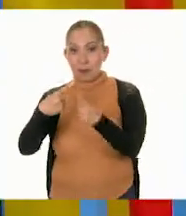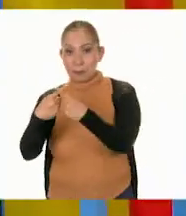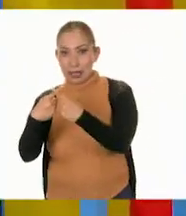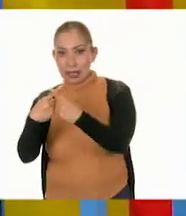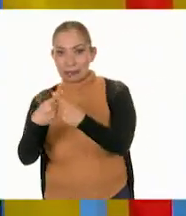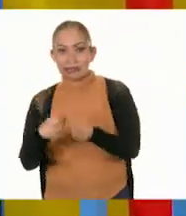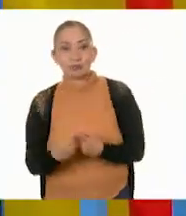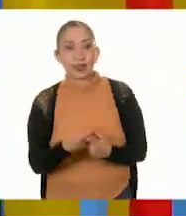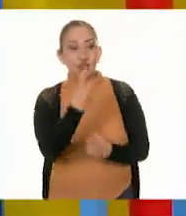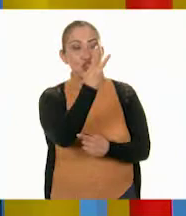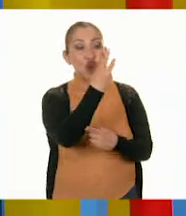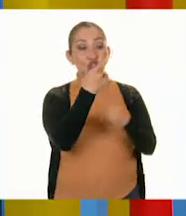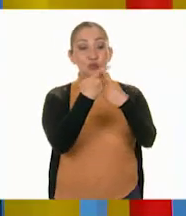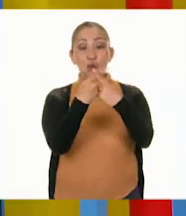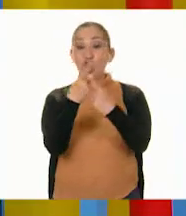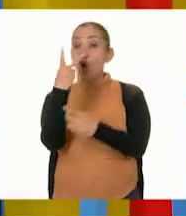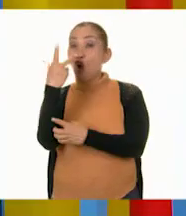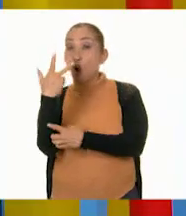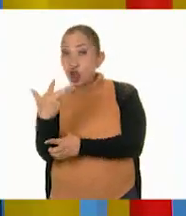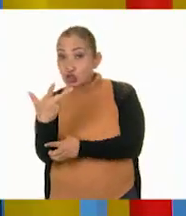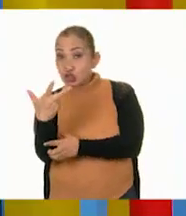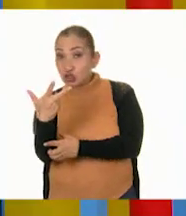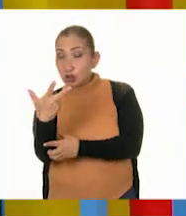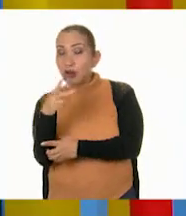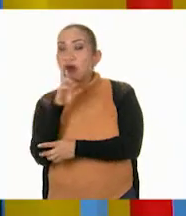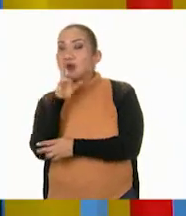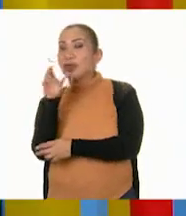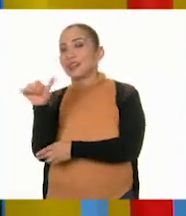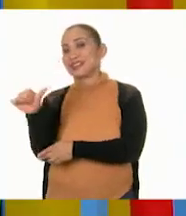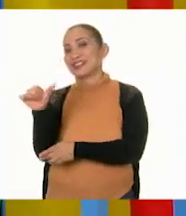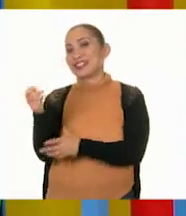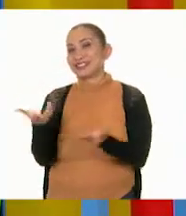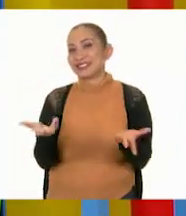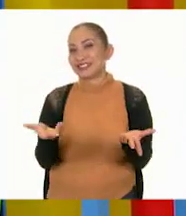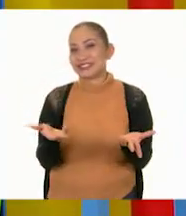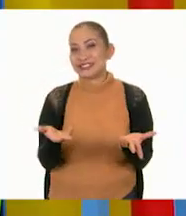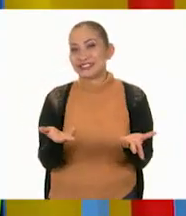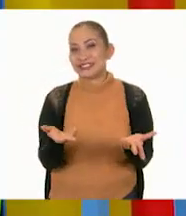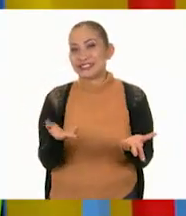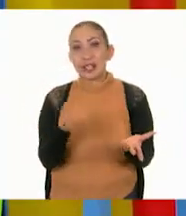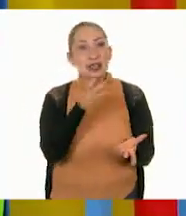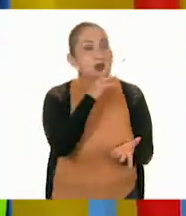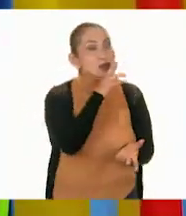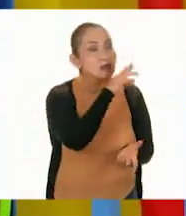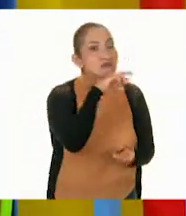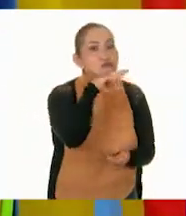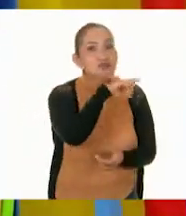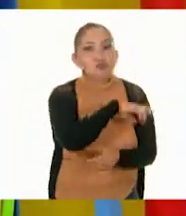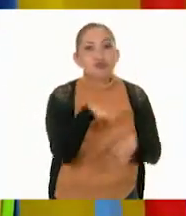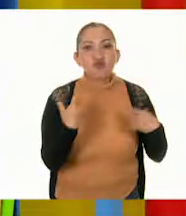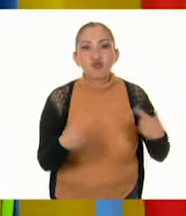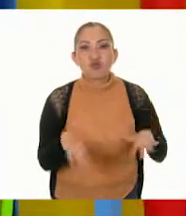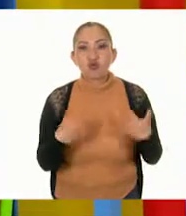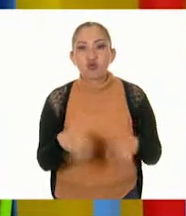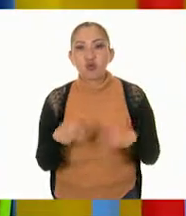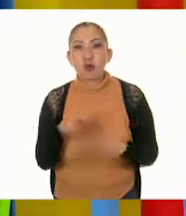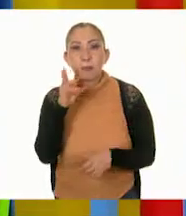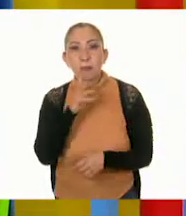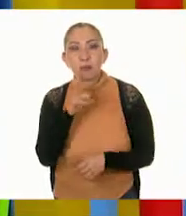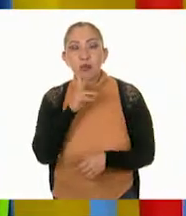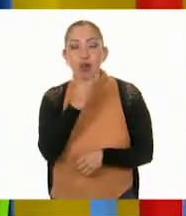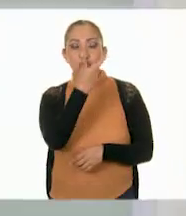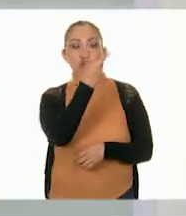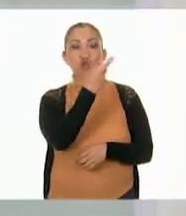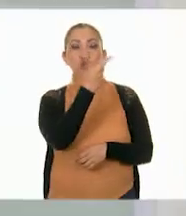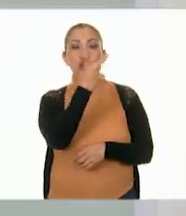entonces 2 por 8. Exacto. 16. Ok. ¡Oh! Oigan, entonces, lo resolvieron rapidísimo, estoy asombrada. 2